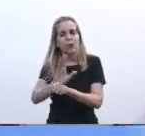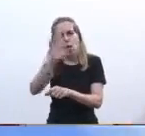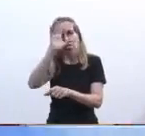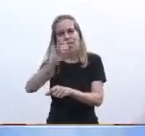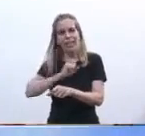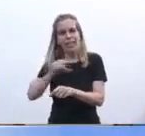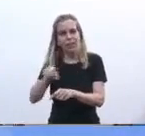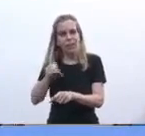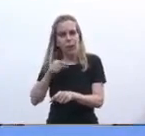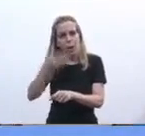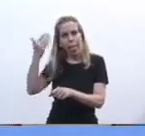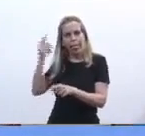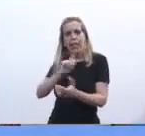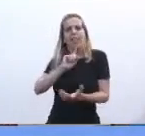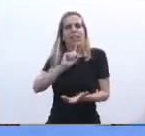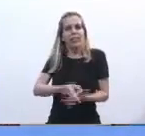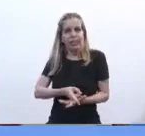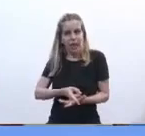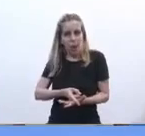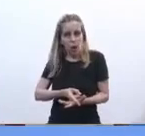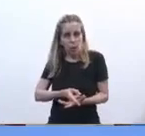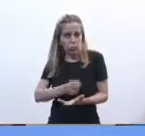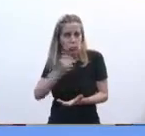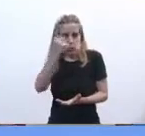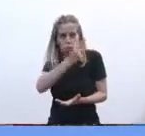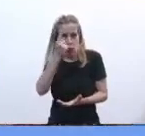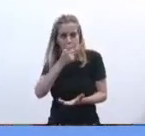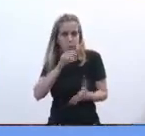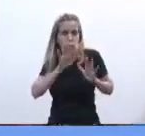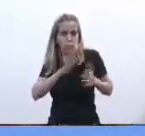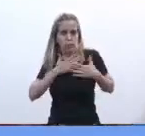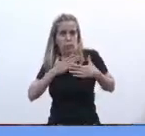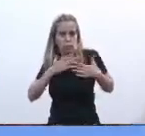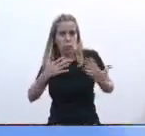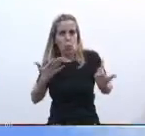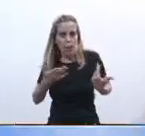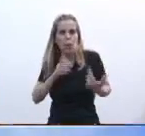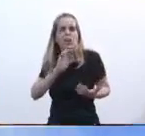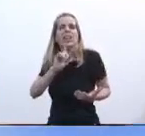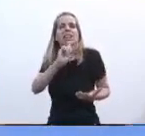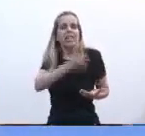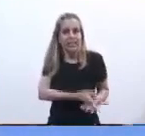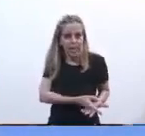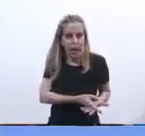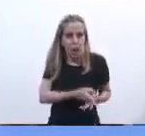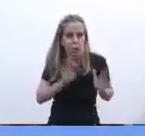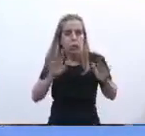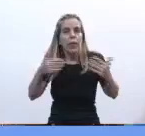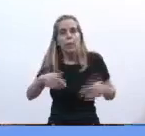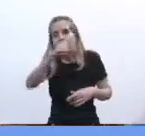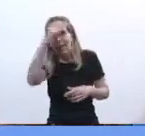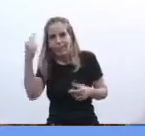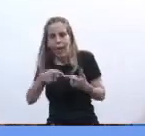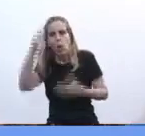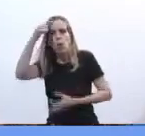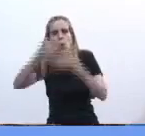de decidir sobre su propio cuerpo y eso le significó a ser tratada por el estado